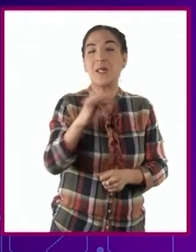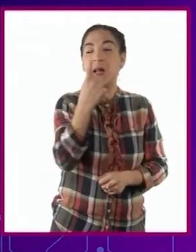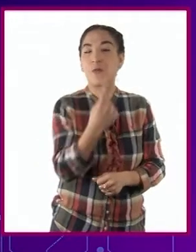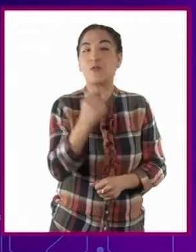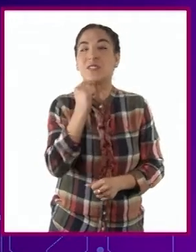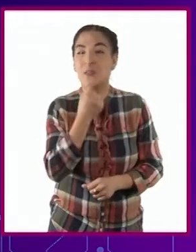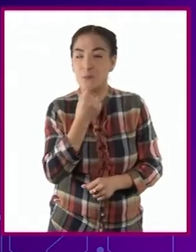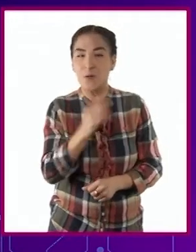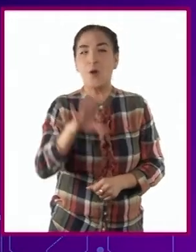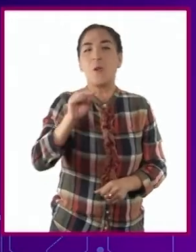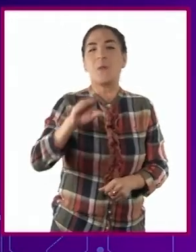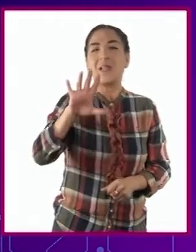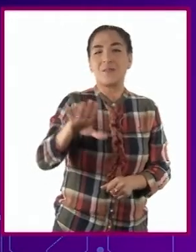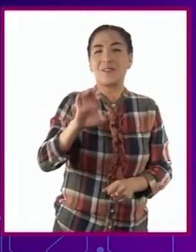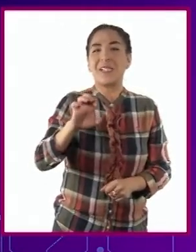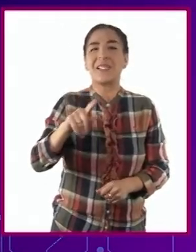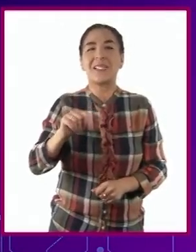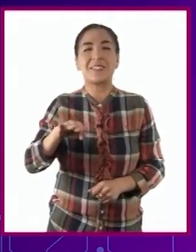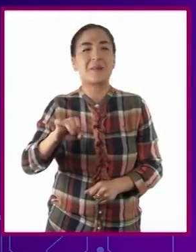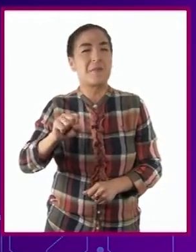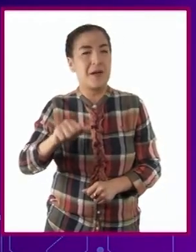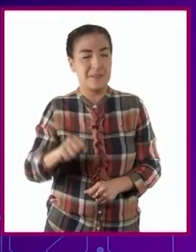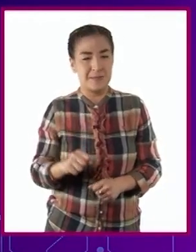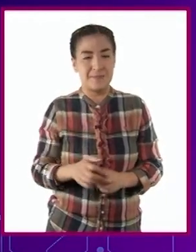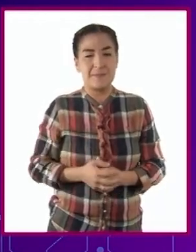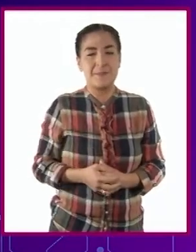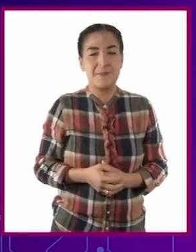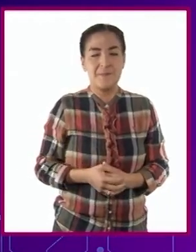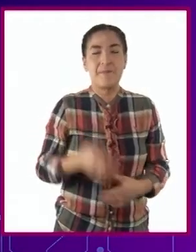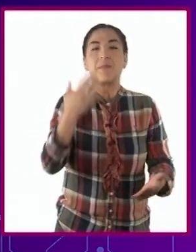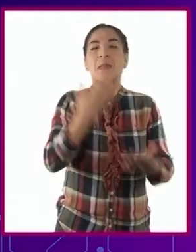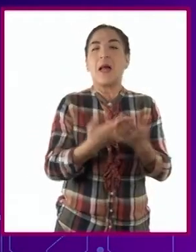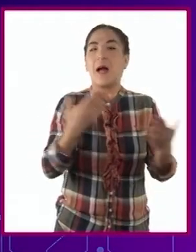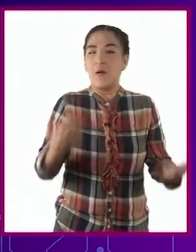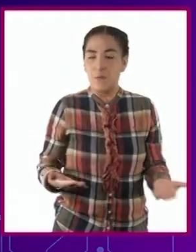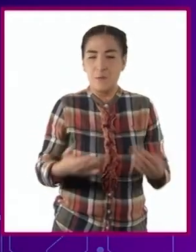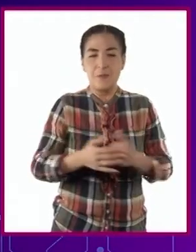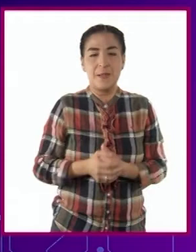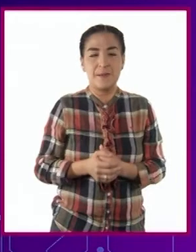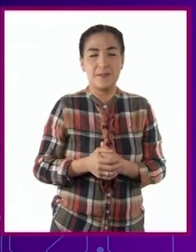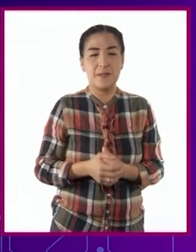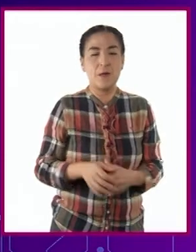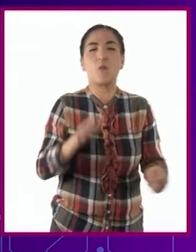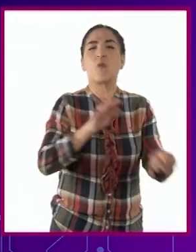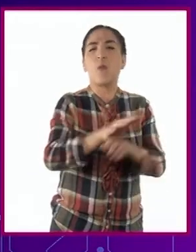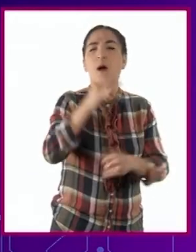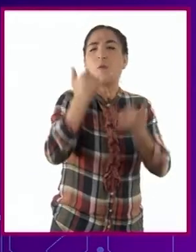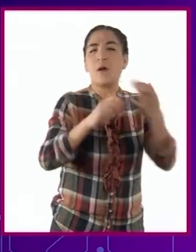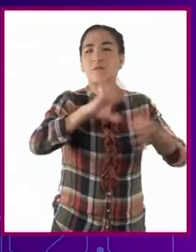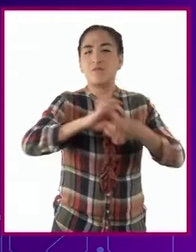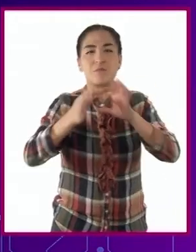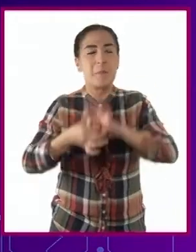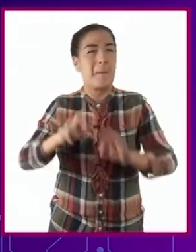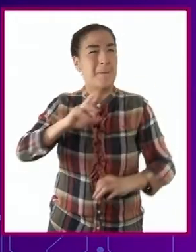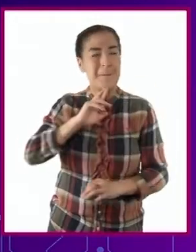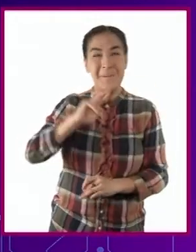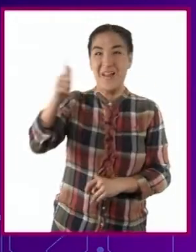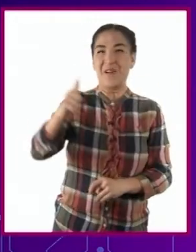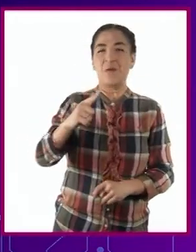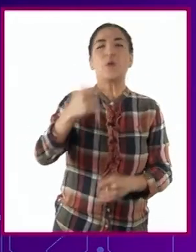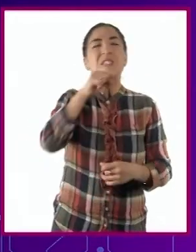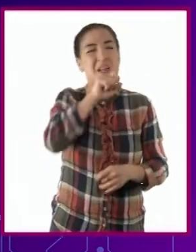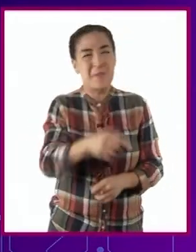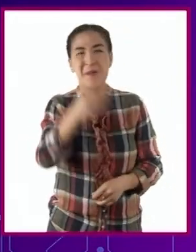y 95 centésimas de segundo. Ahora, ¿en qué Juegos Olímpicos se dio el mejor y el peor